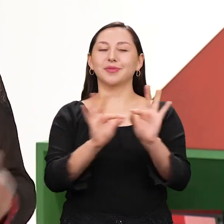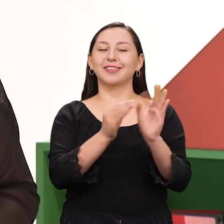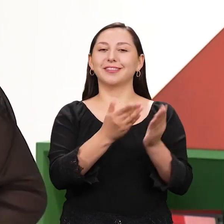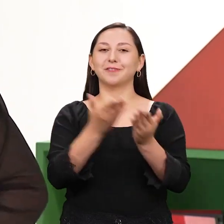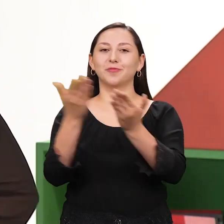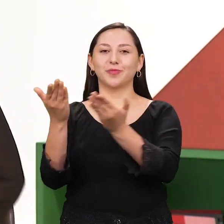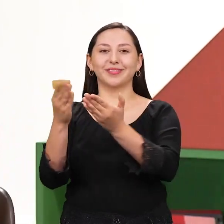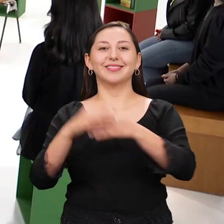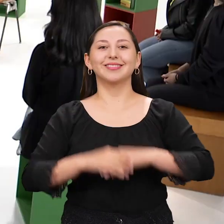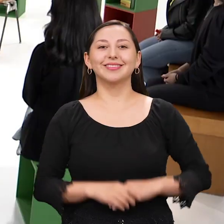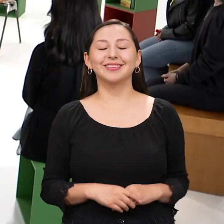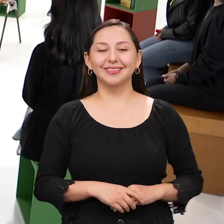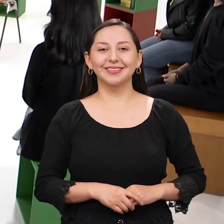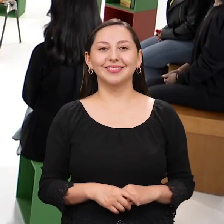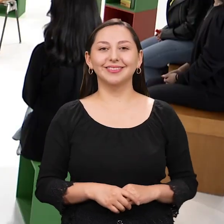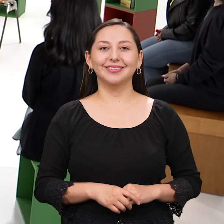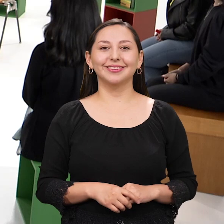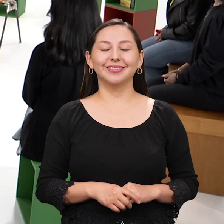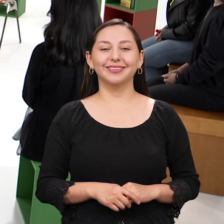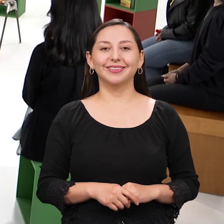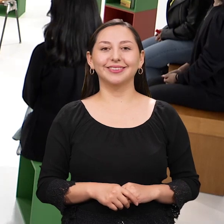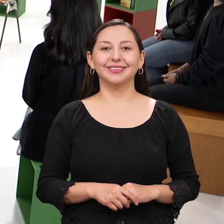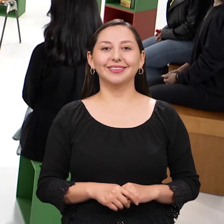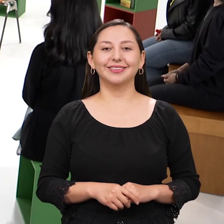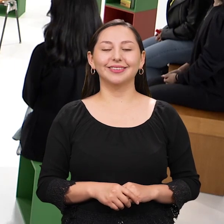Natalia, acompáñame, por favor.